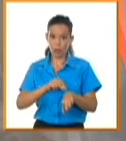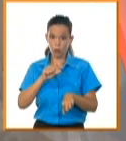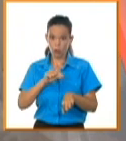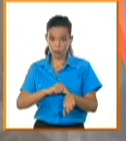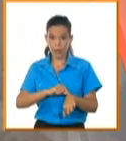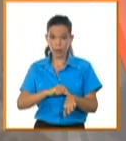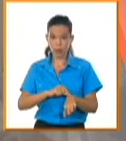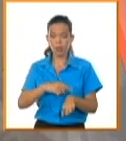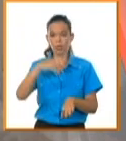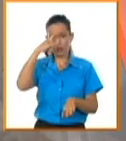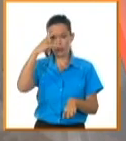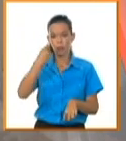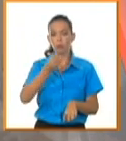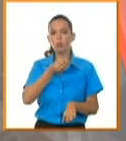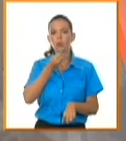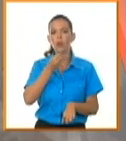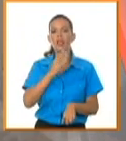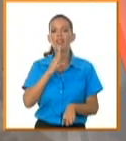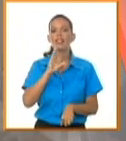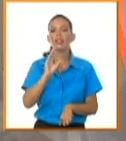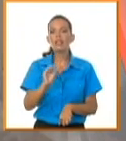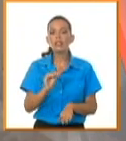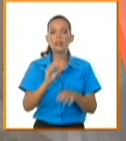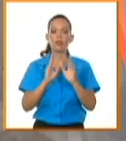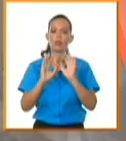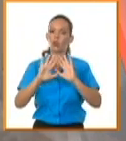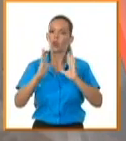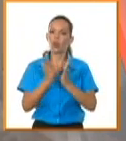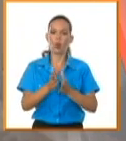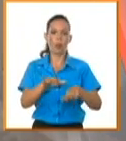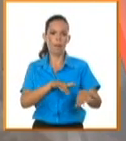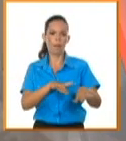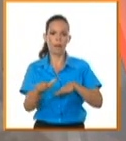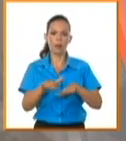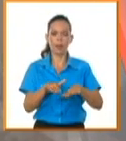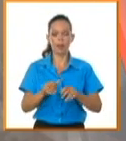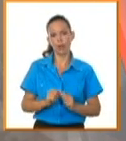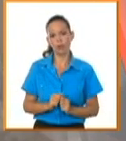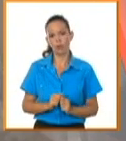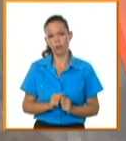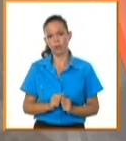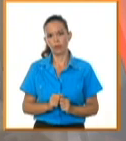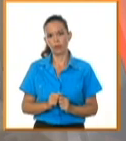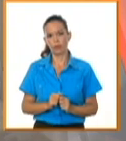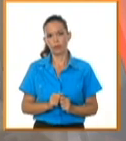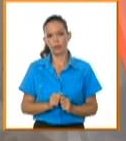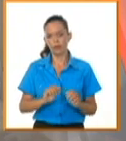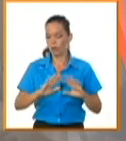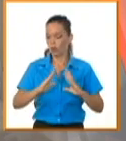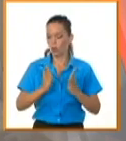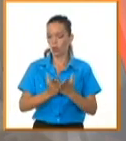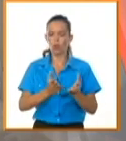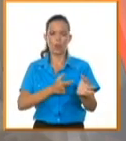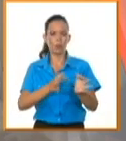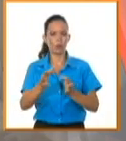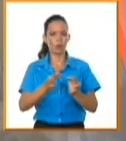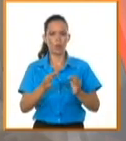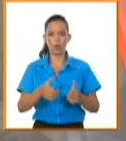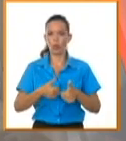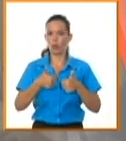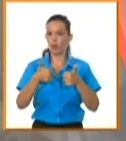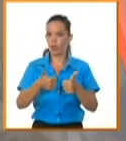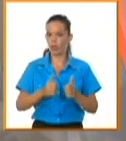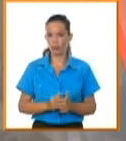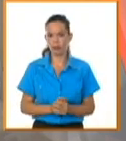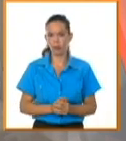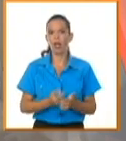que hay una intención de desorganizar todo lo que hasta ahora ya se venía haciendo y que creo que en el resto de mi intervención voy a